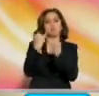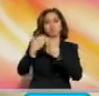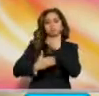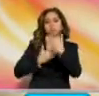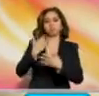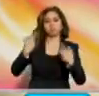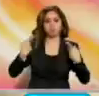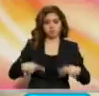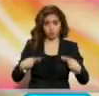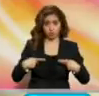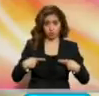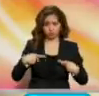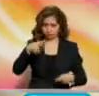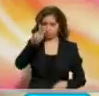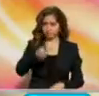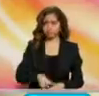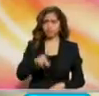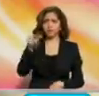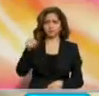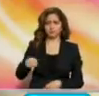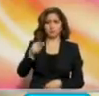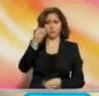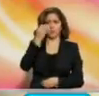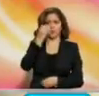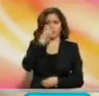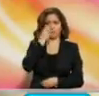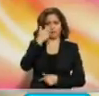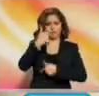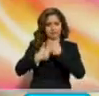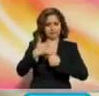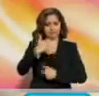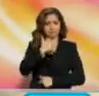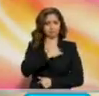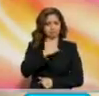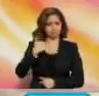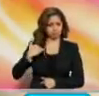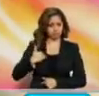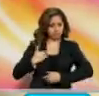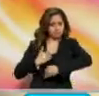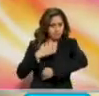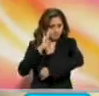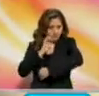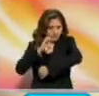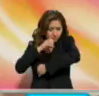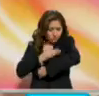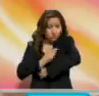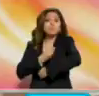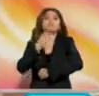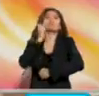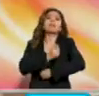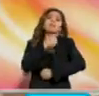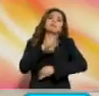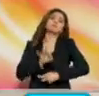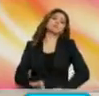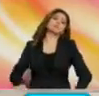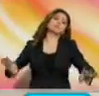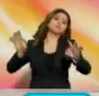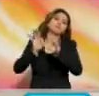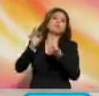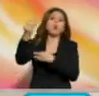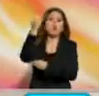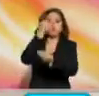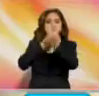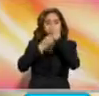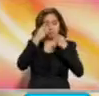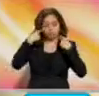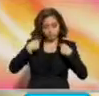a creer, la alimentación al seno materno se sabe que va a determinar incluso parte del futuro, en lo emocional, en lo nutrimental,